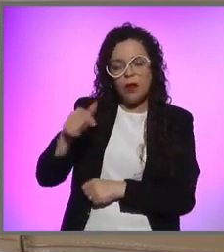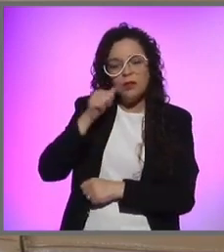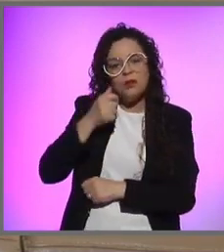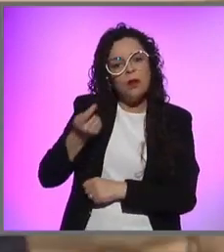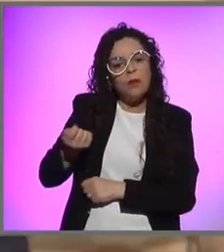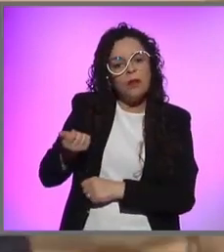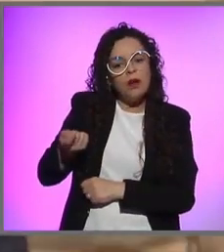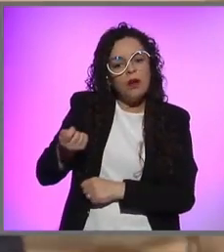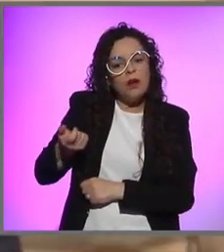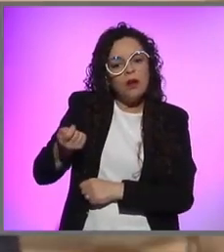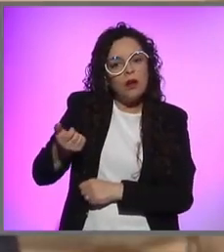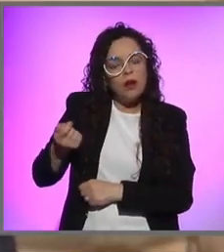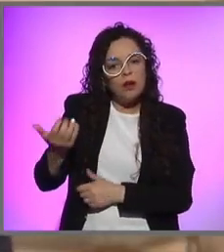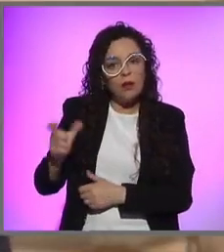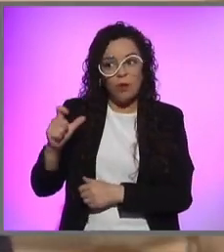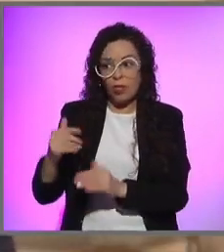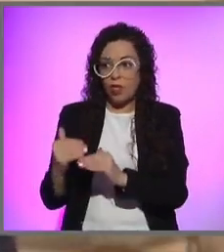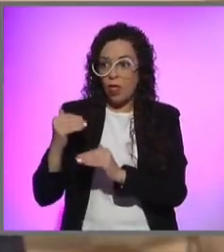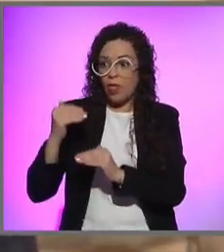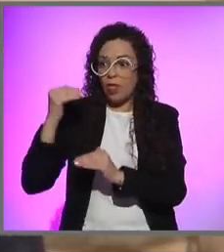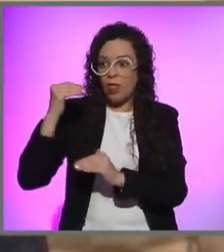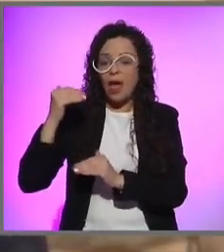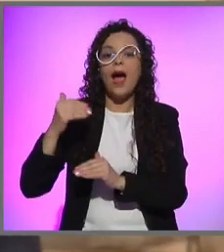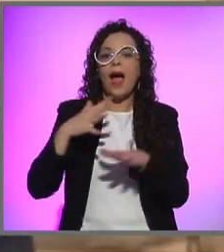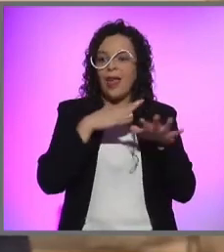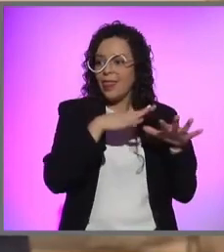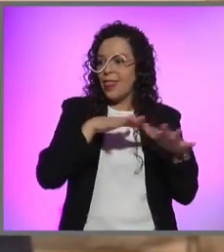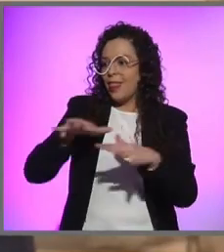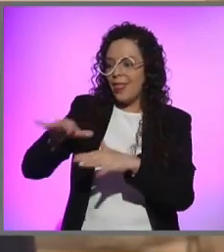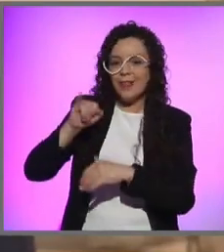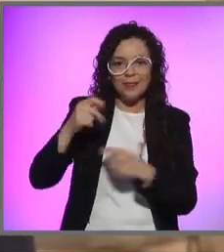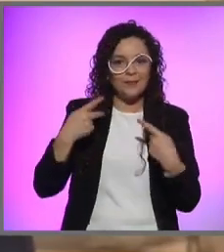en la escalafón. Y la visibilidad